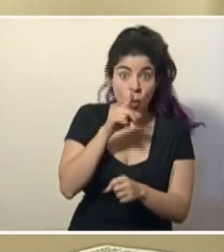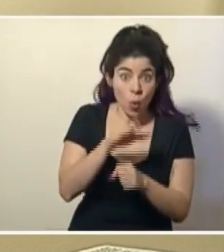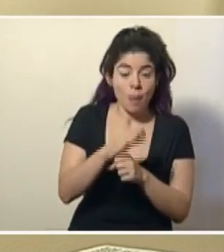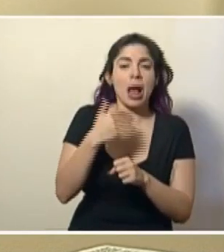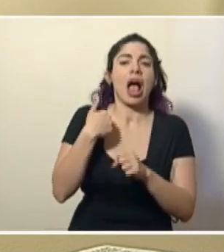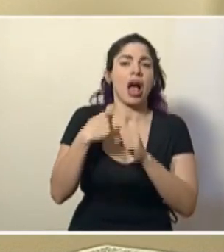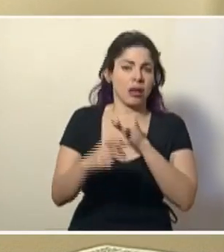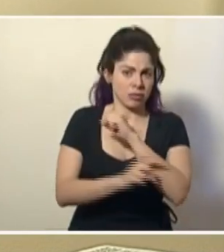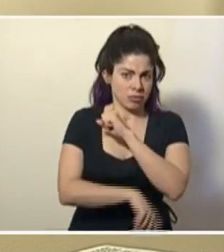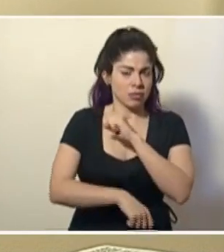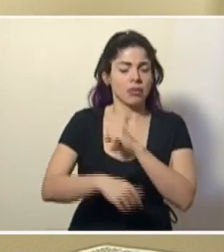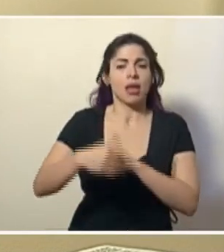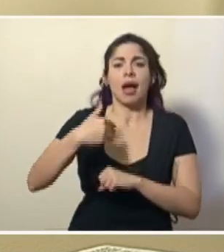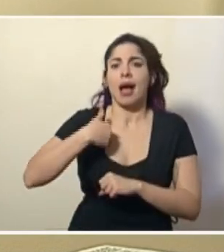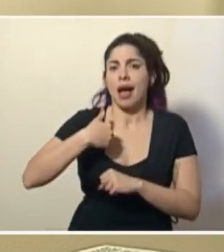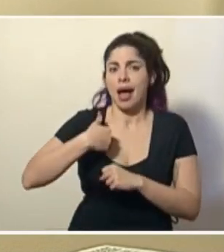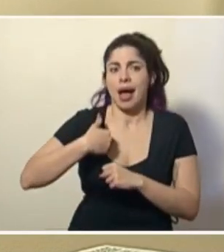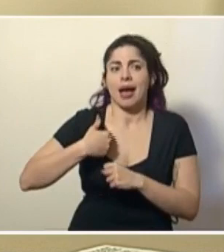sanciones, hay